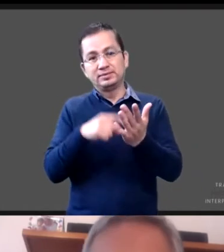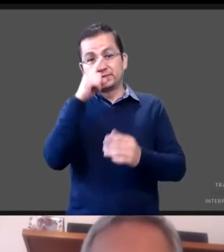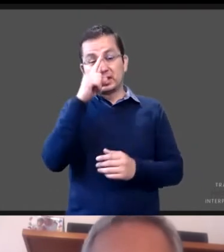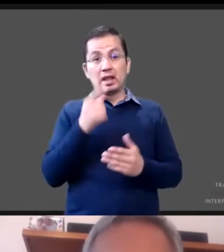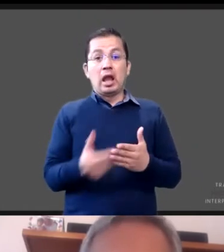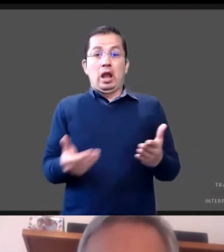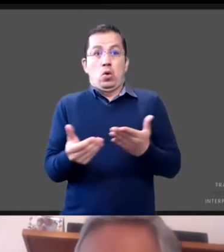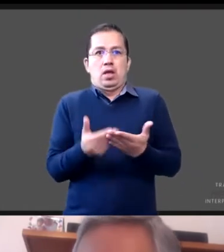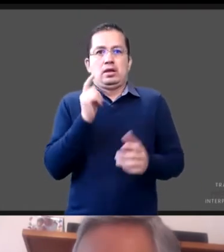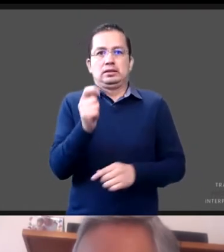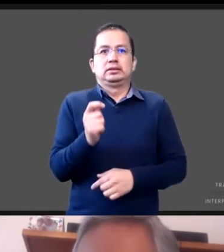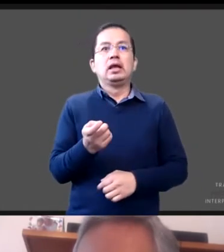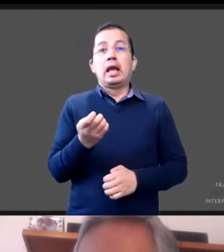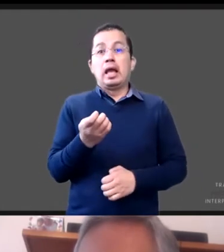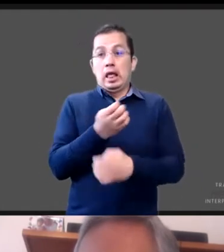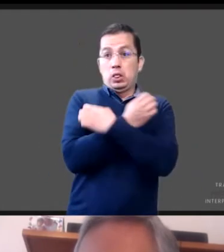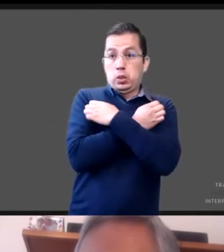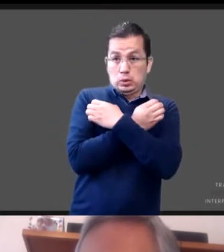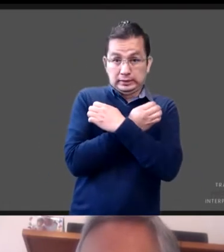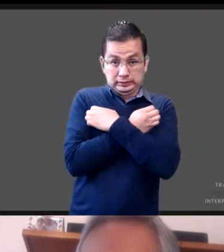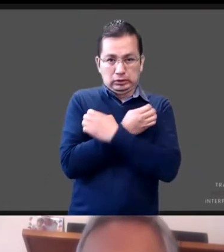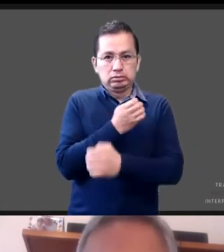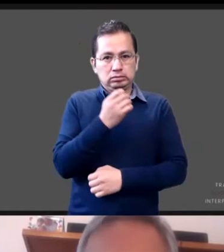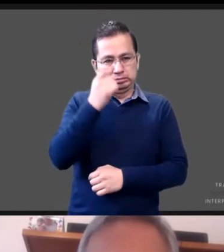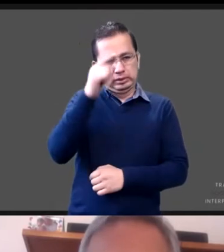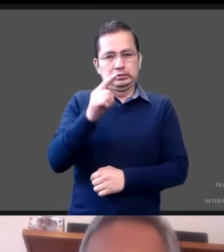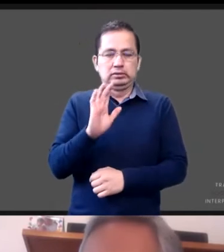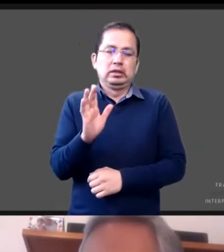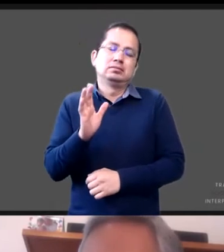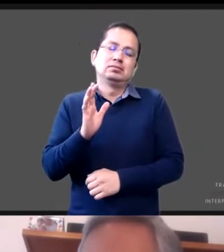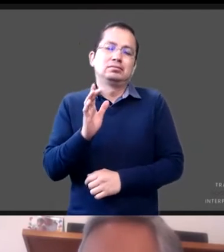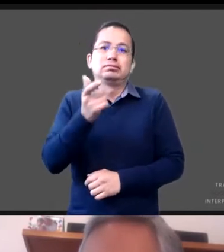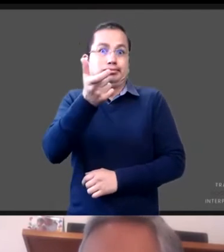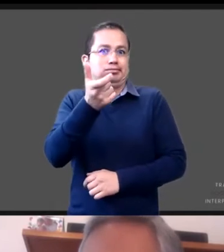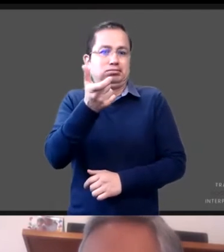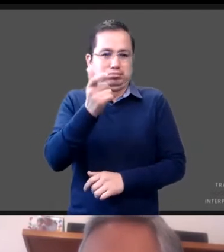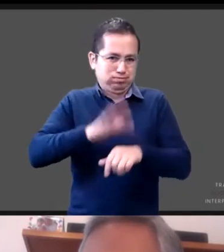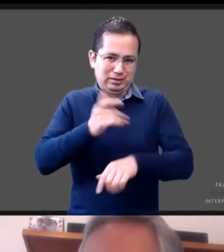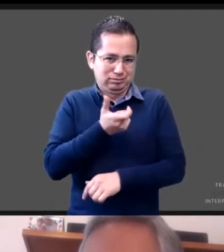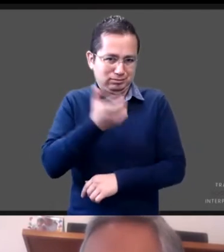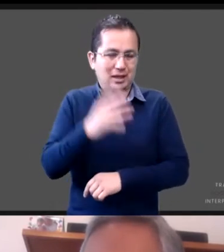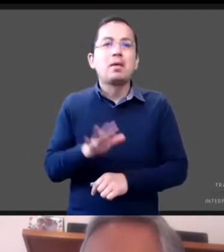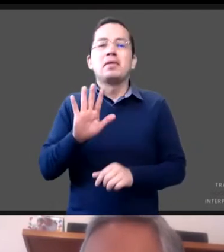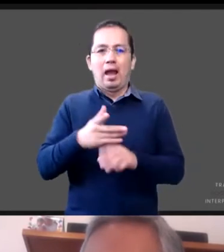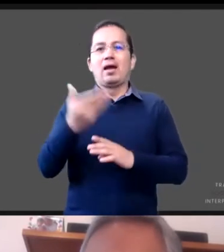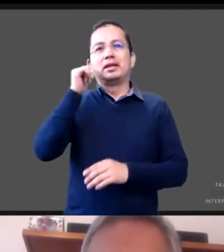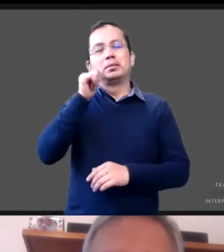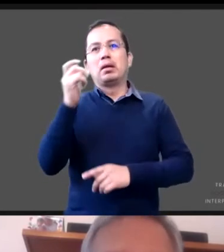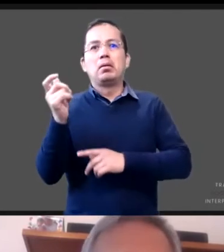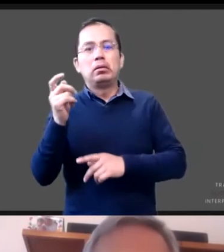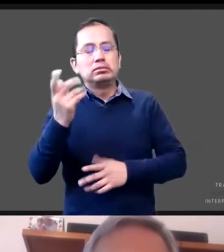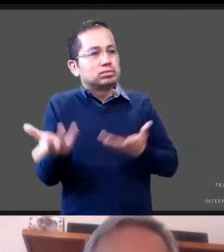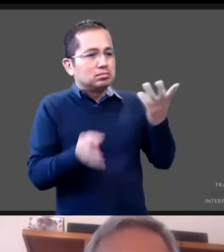de la educación, ya de por sí hay muchas críticas en este sentido. Ahora, bueno, pues las casas, las familias tienen